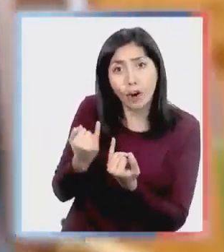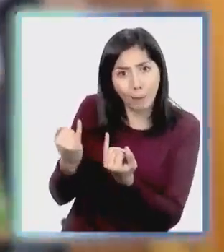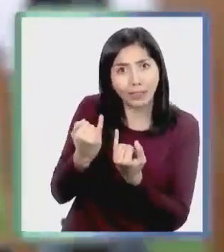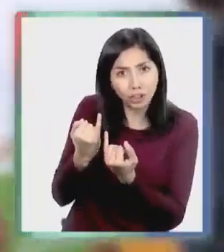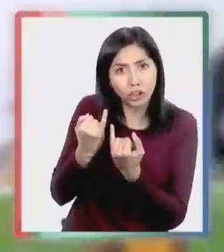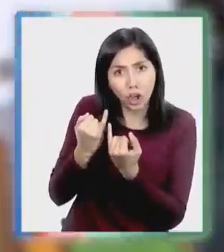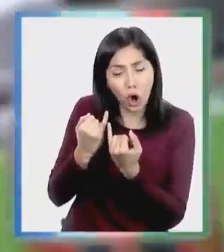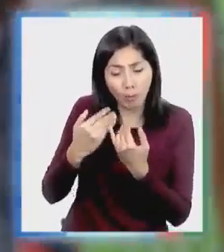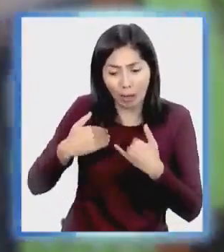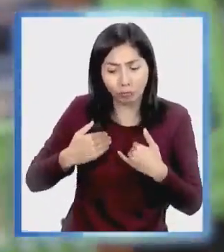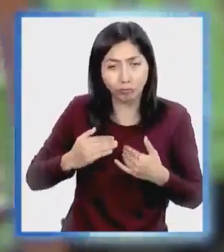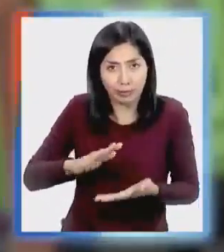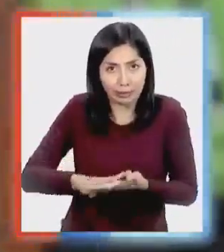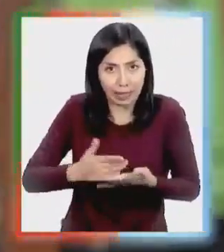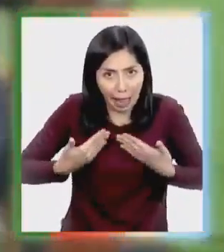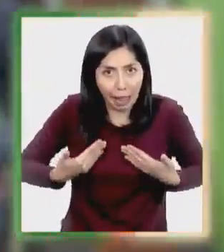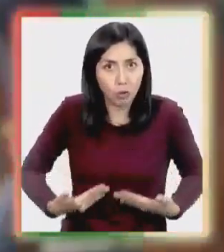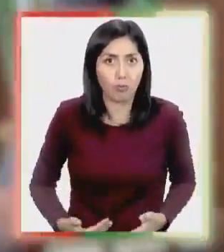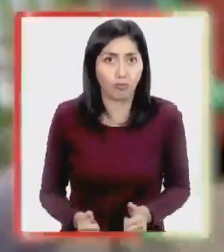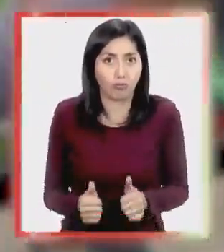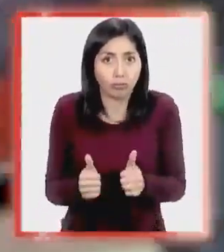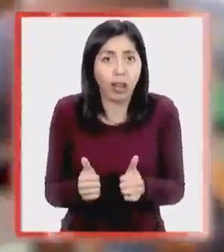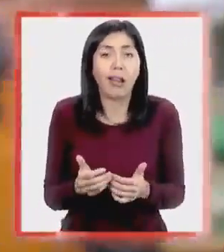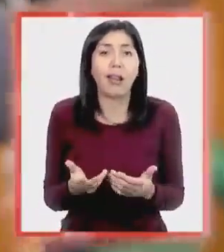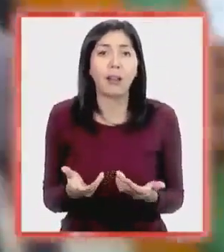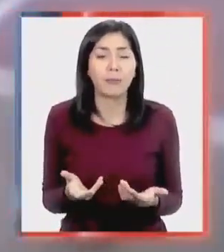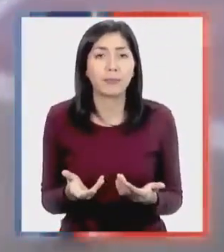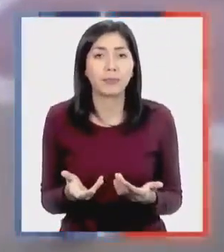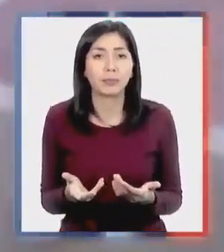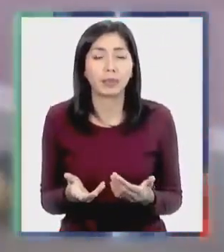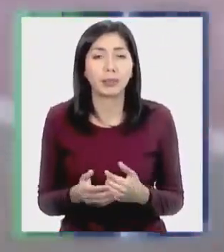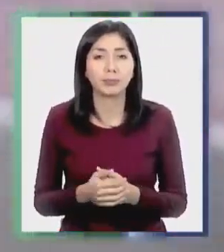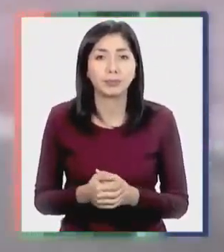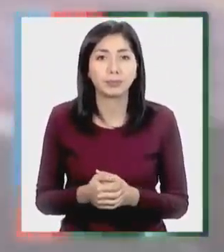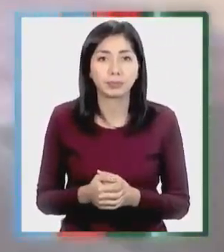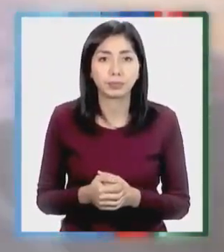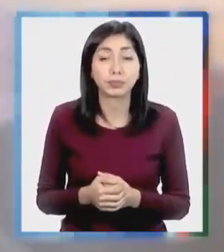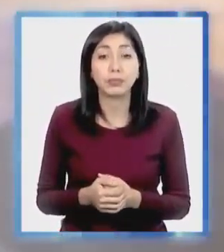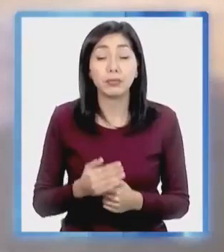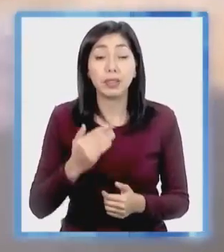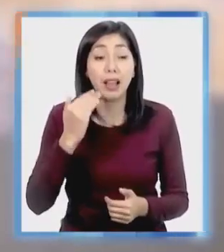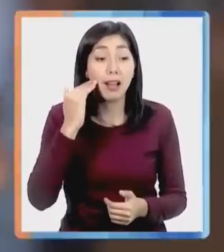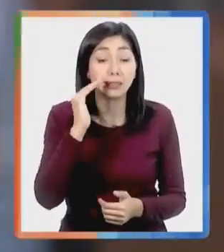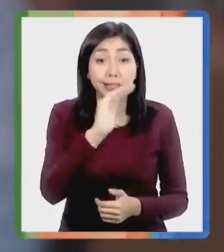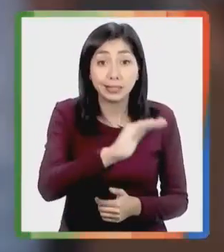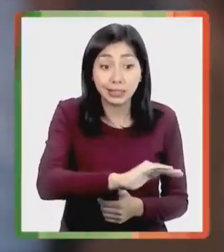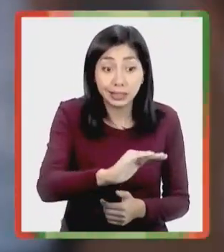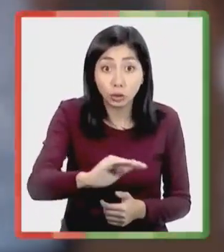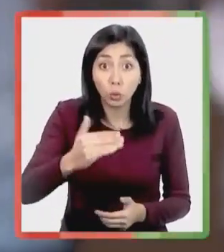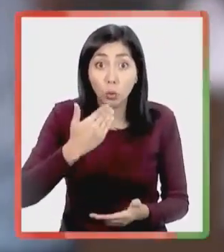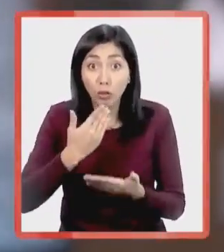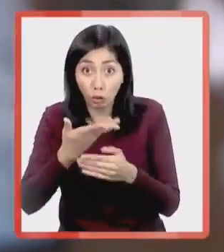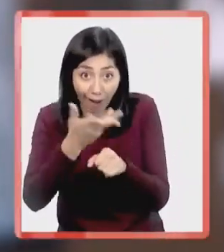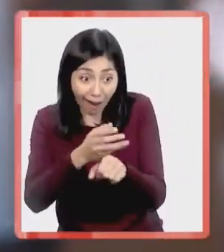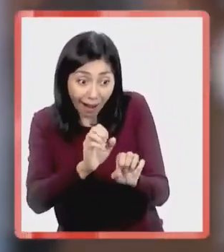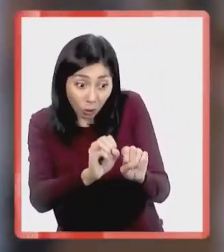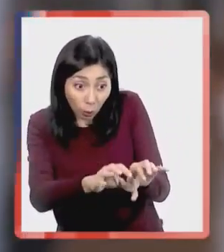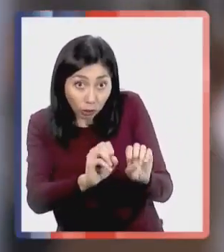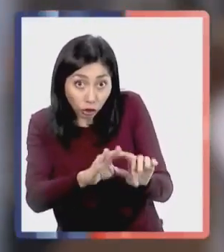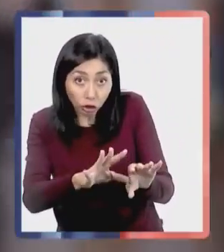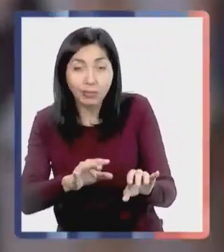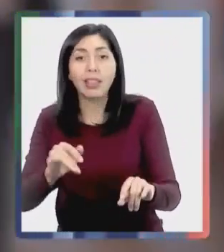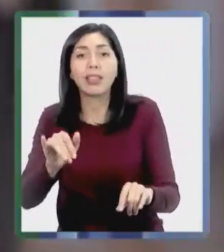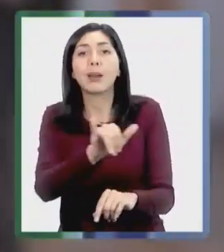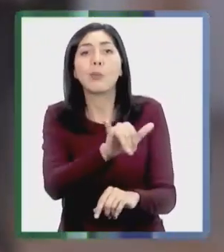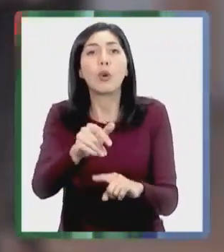mi sexualidad de manera sana y plena, yéndonos como a las cosas objetivables, en la infancia disminuye